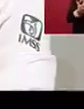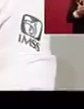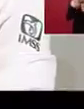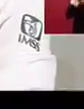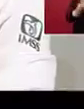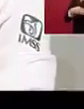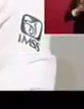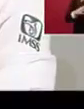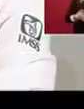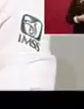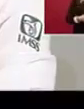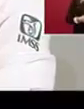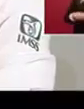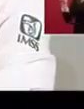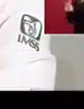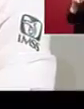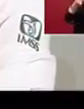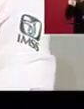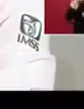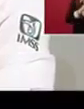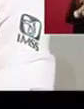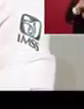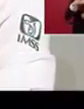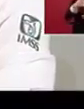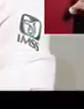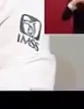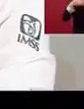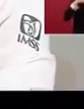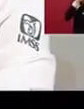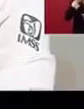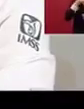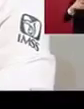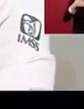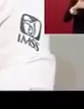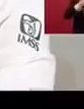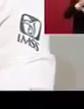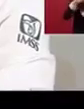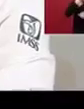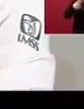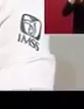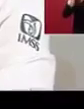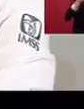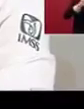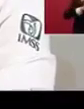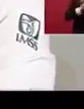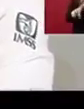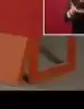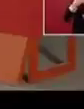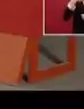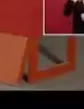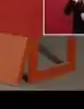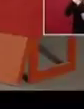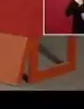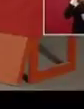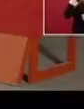relacionados con coronavirus toda persona que tenga fiebre cefalea cuáles son las